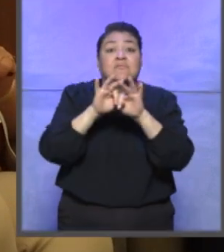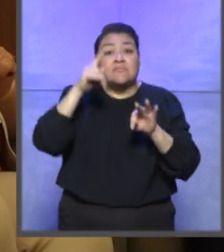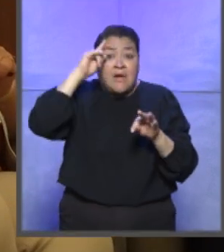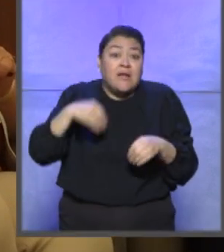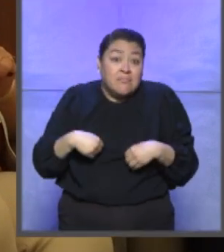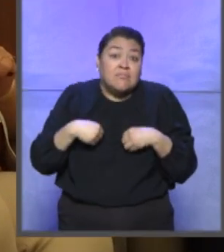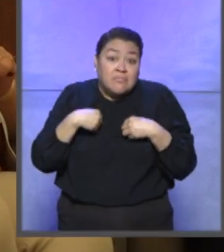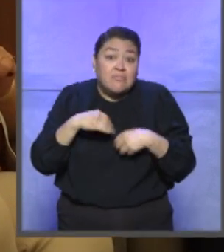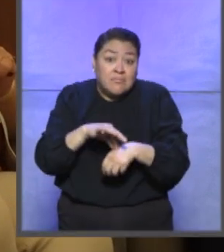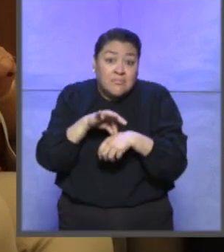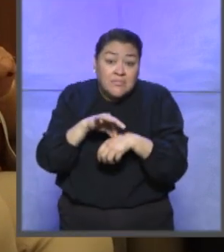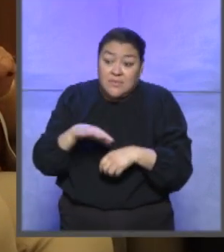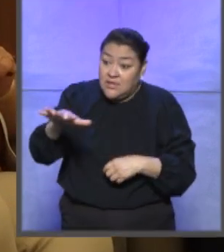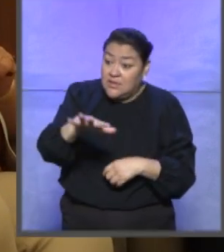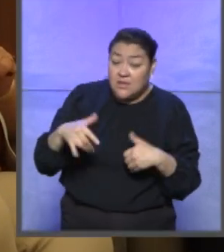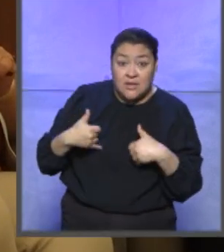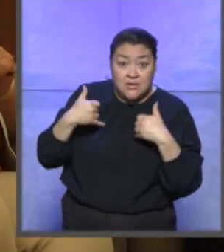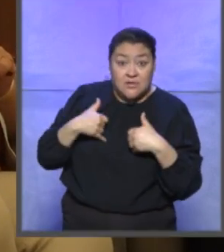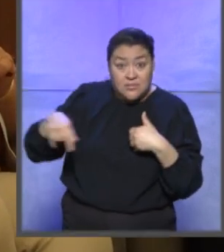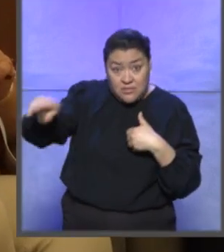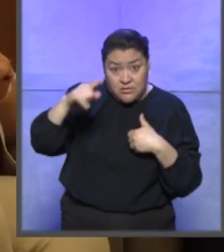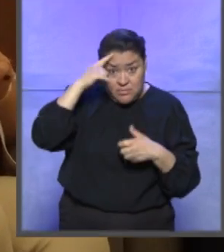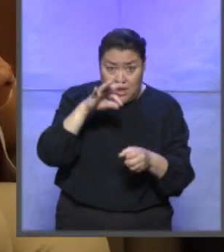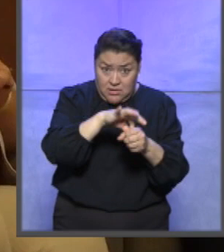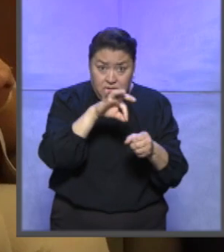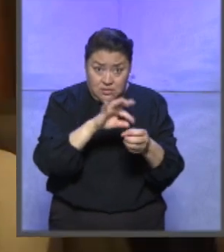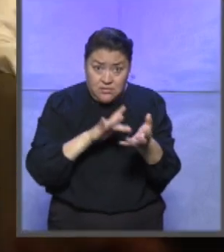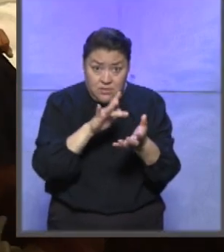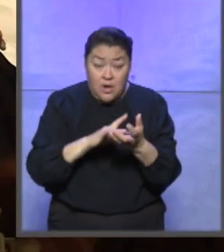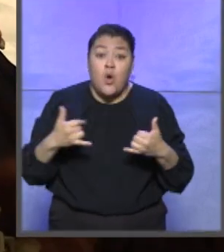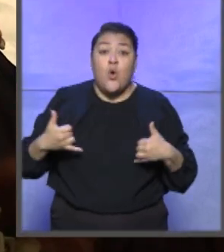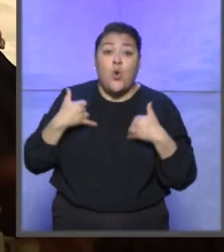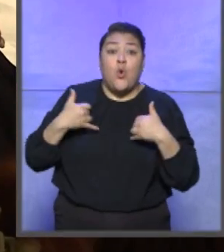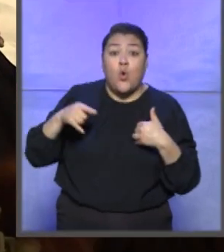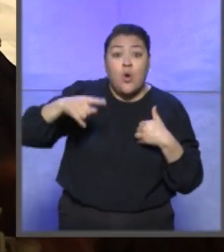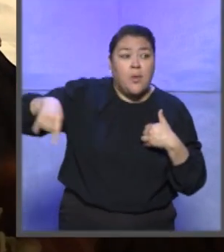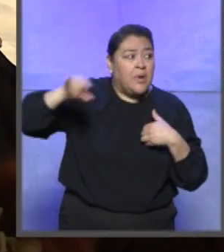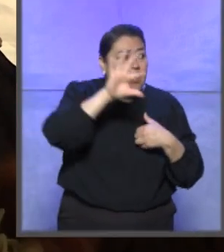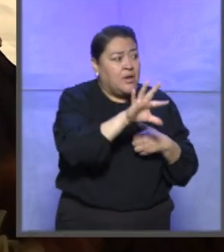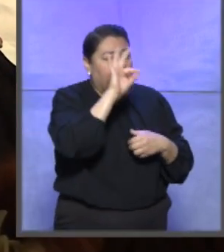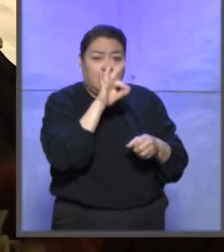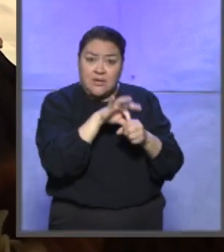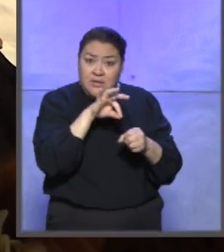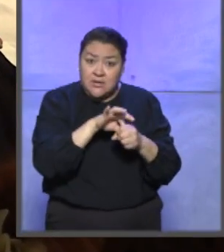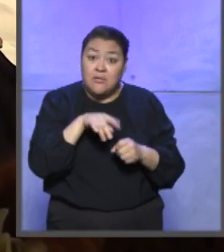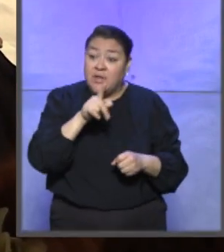impactan directamente en la participación de los jóvenes en los procesos democráticos, jóvenes en elecciones, pero